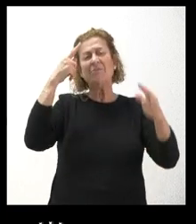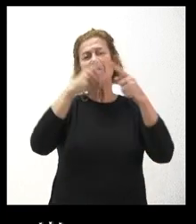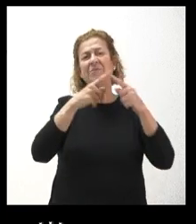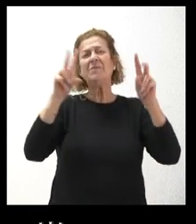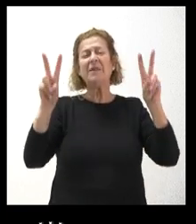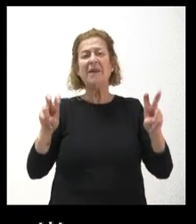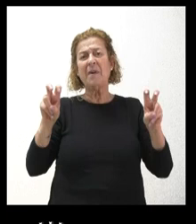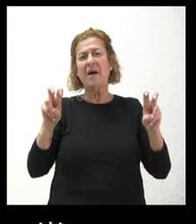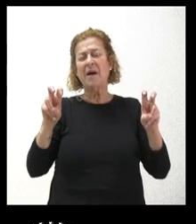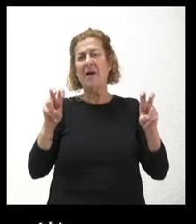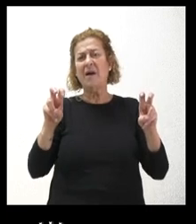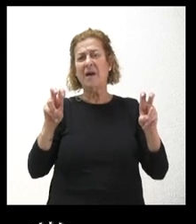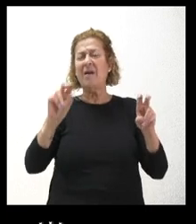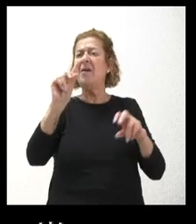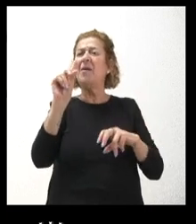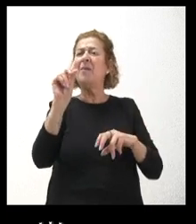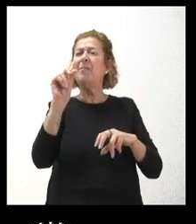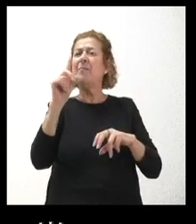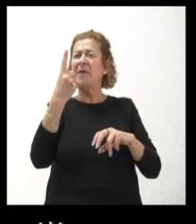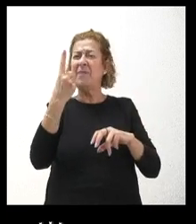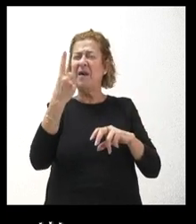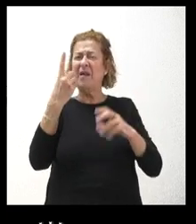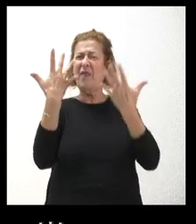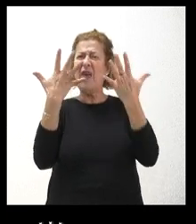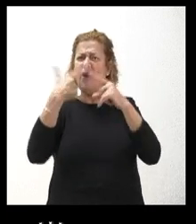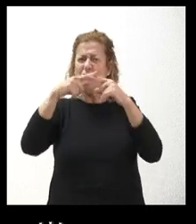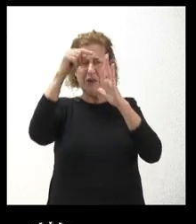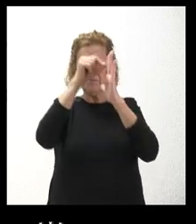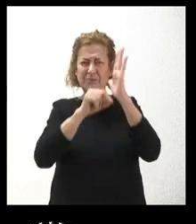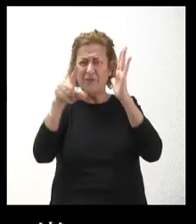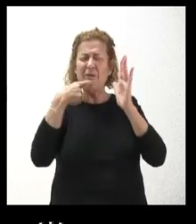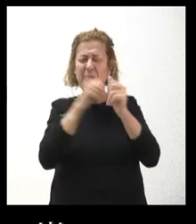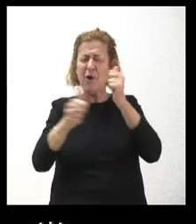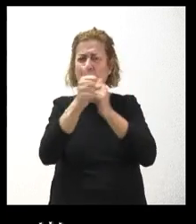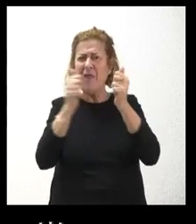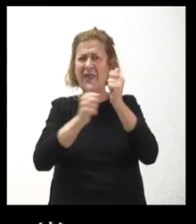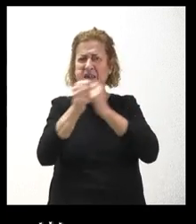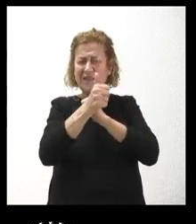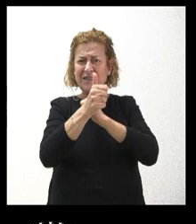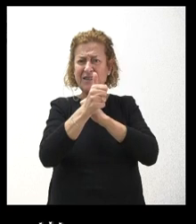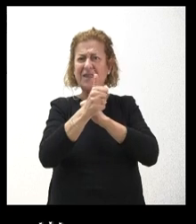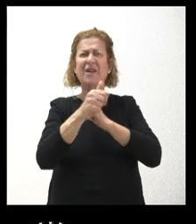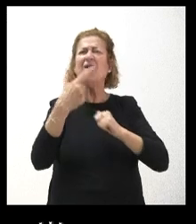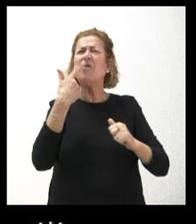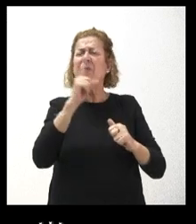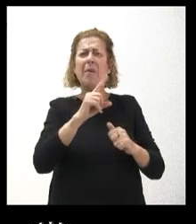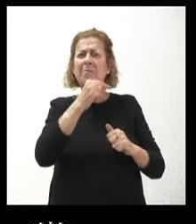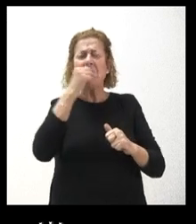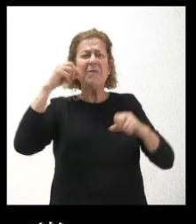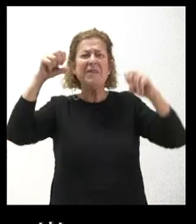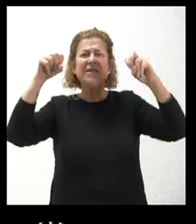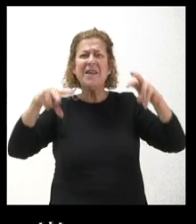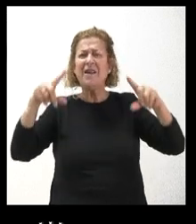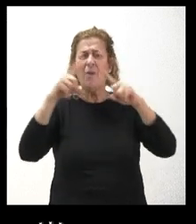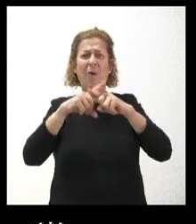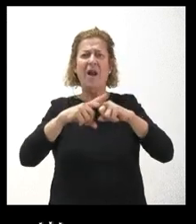los el primer decálogo este que ha dicho de de prioridades no ha dicho ni Pío de despoblación o